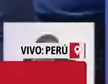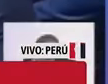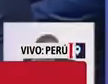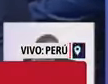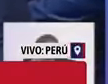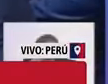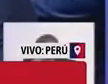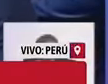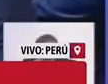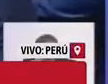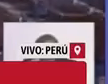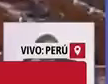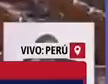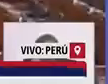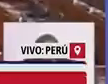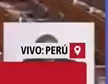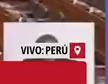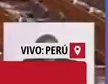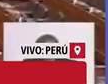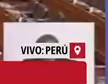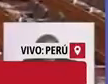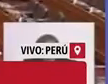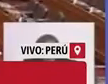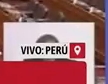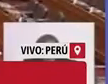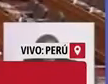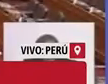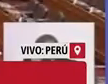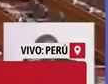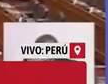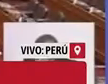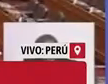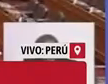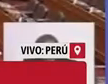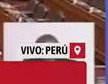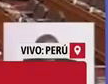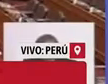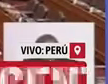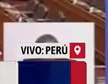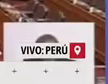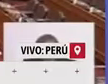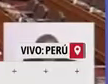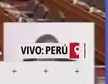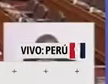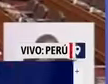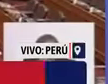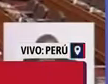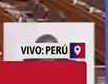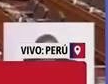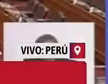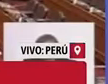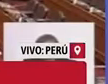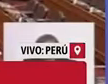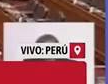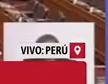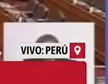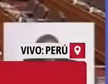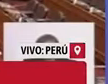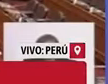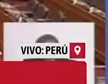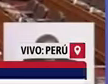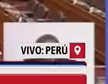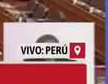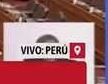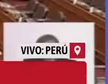pendiente, sería el flamante presidente del Perú a propósito del emergente de esta sesión que estamos compartiendo en